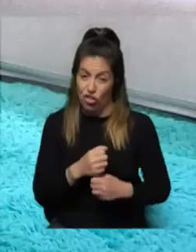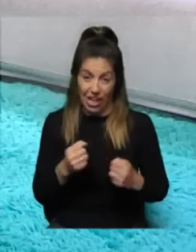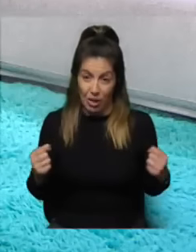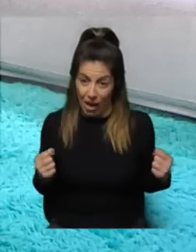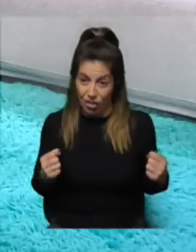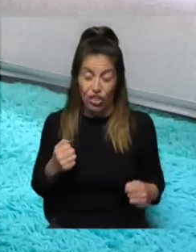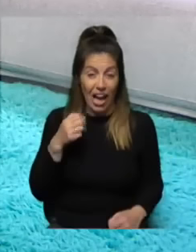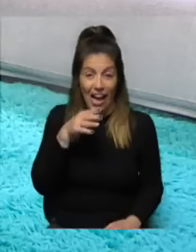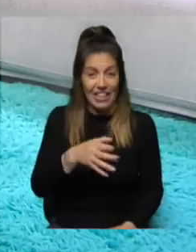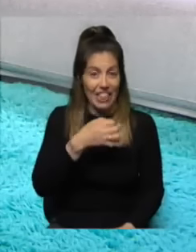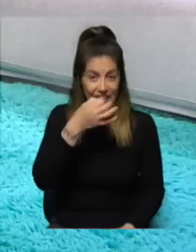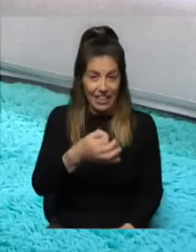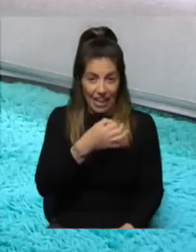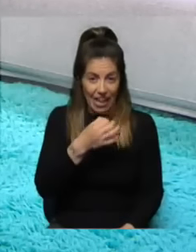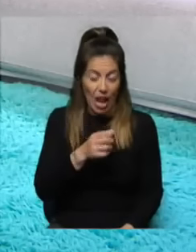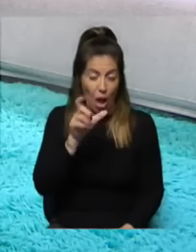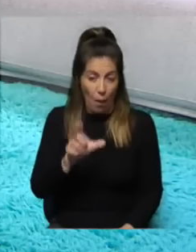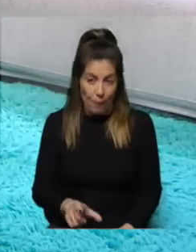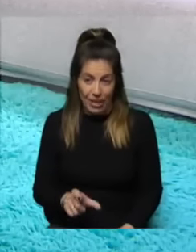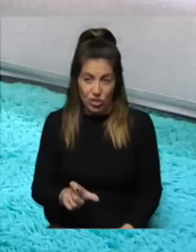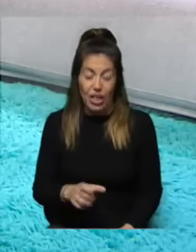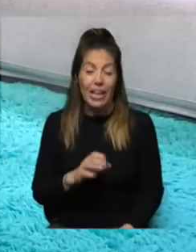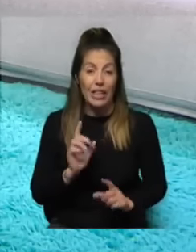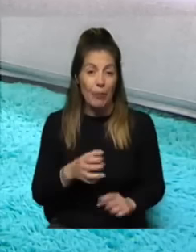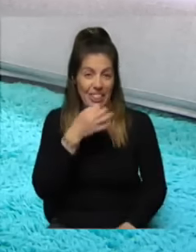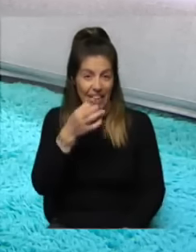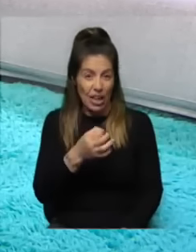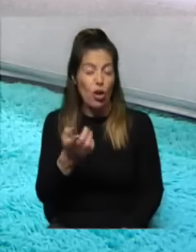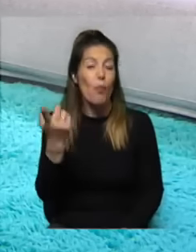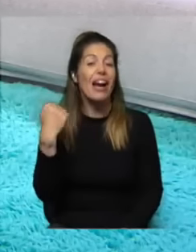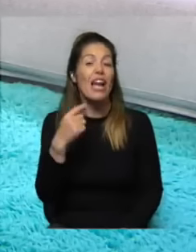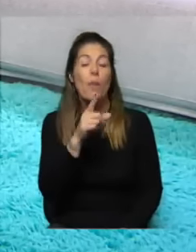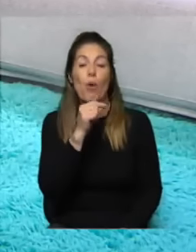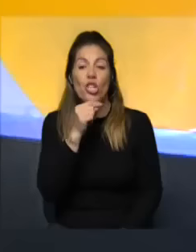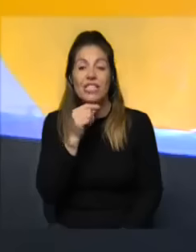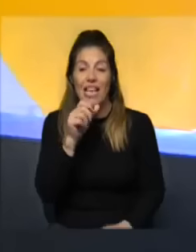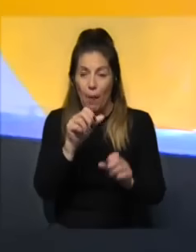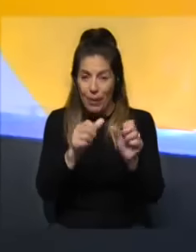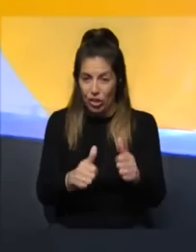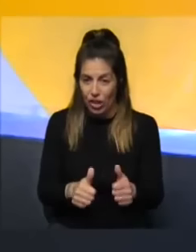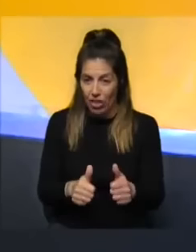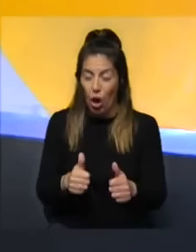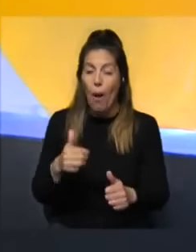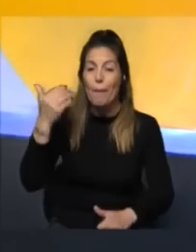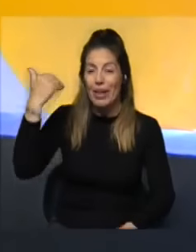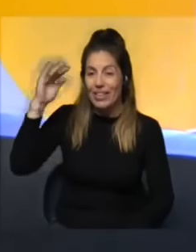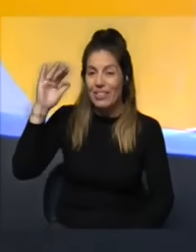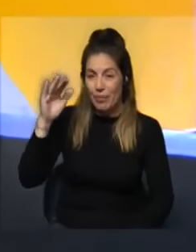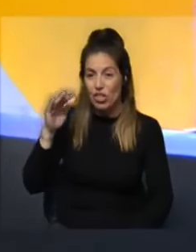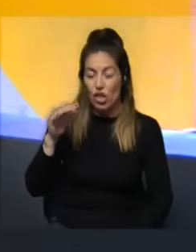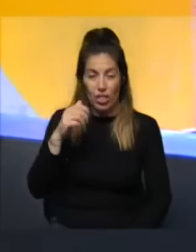declarar. No, hay gente que declaró y que no se le dio pelota, como aquel policía de Maldonado. Pero era mayor de edad del policía de